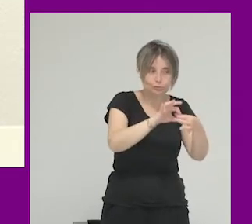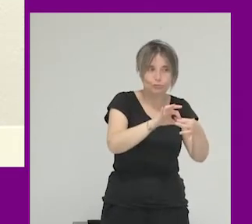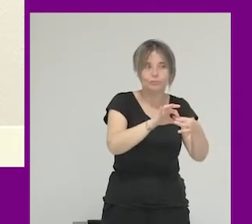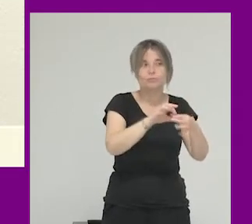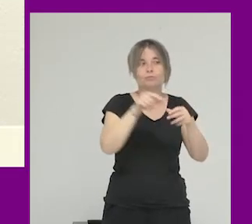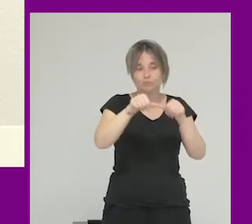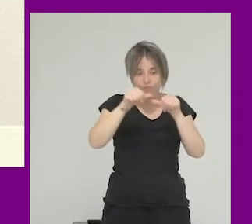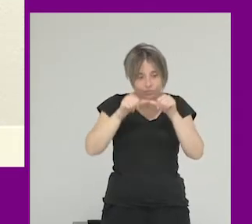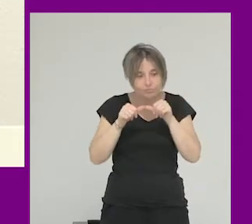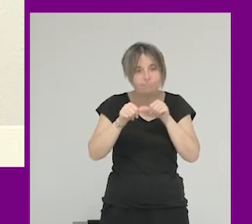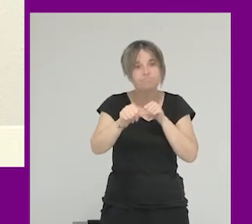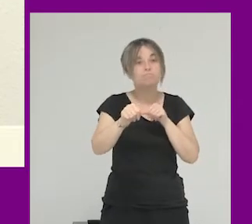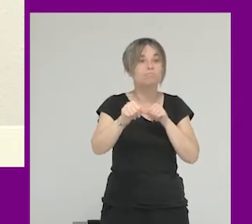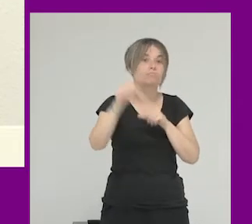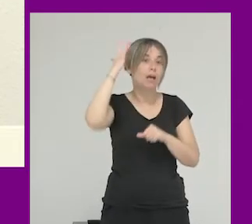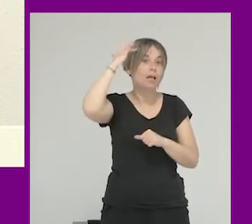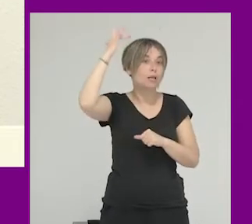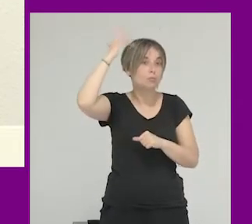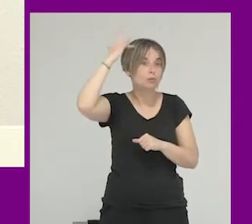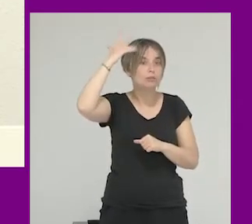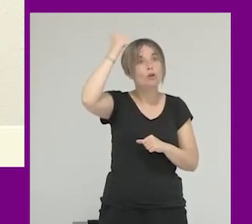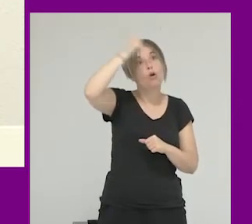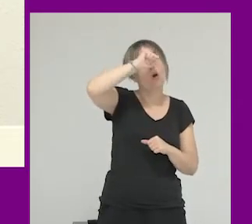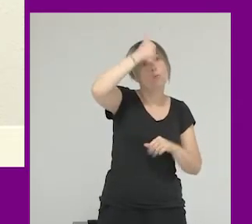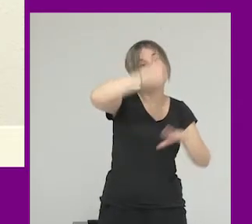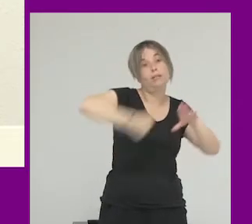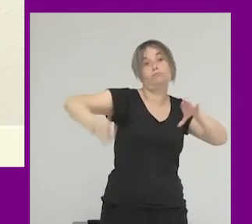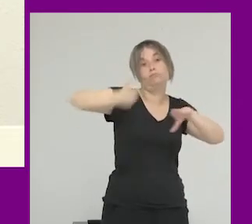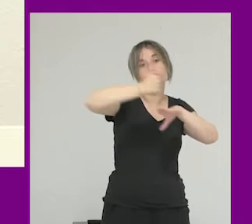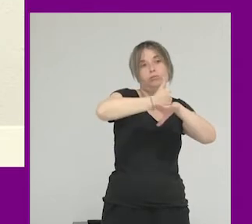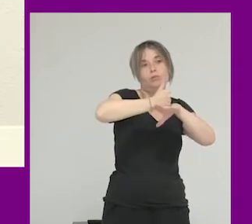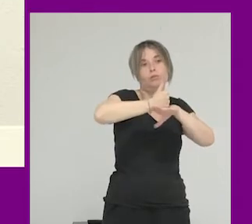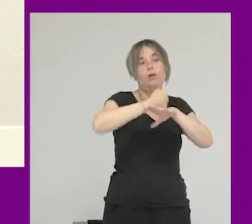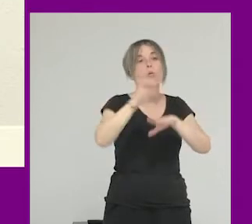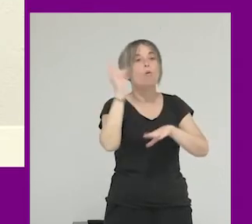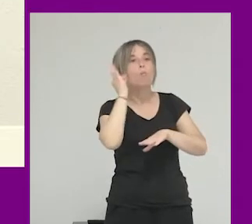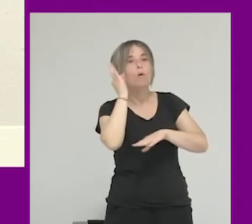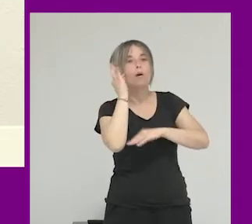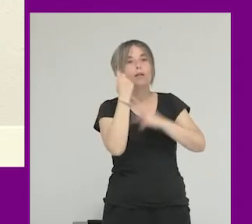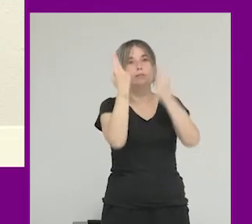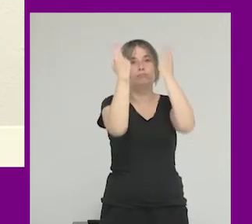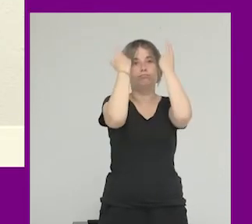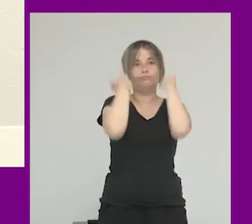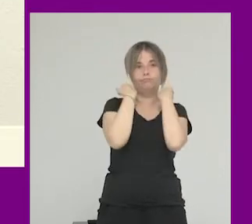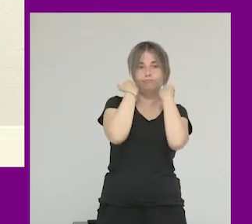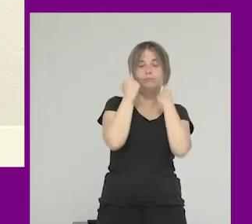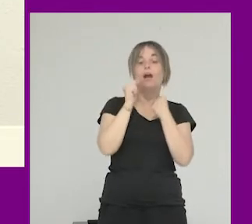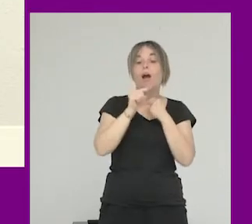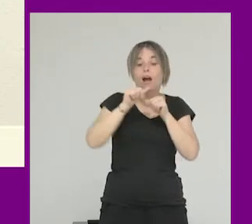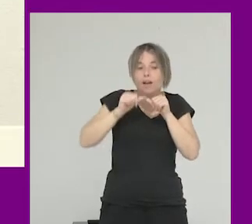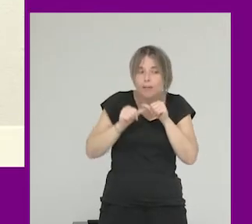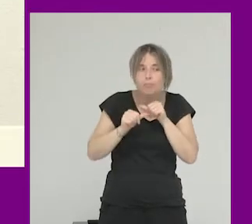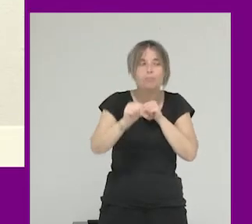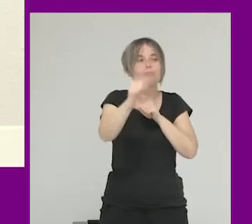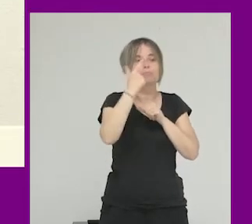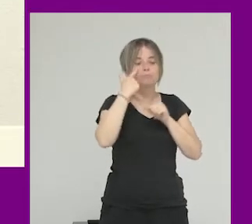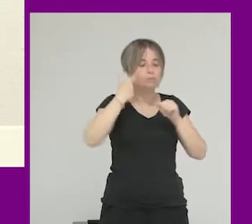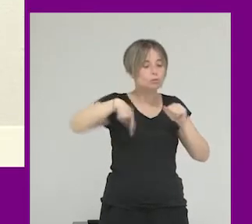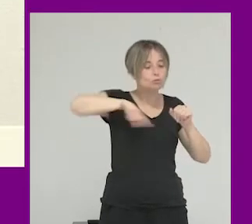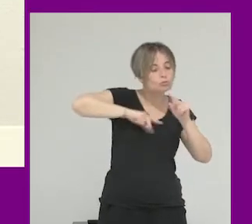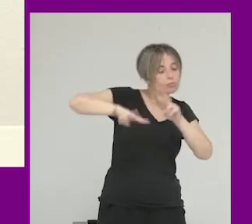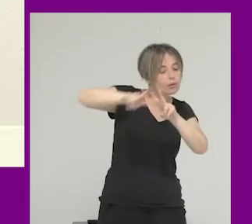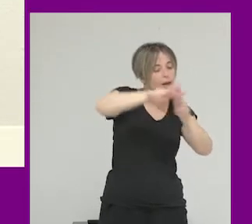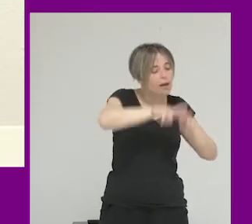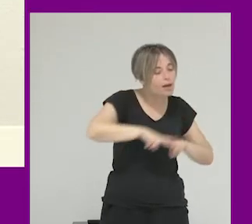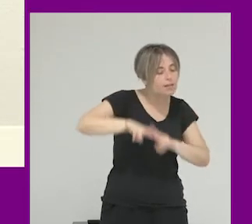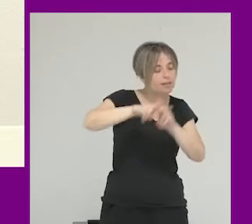de esa hipótesis de que los hombres son los dominantes y las mujeres las dominadas, y a partir de ahí es cuando hay que analizar